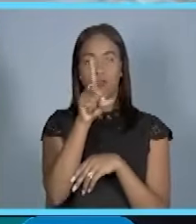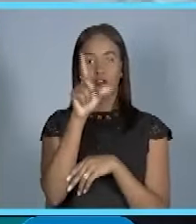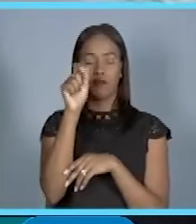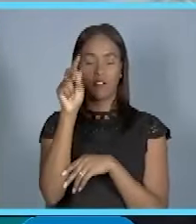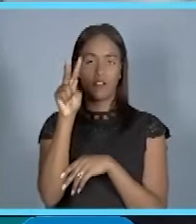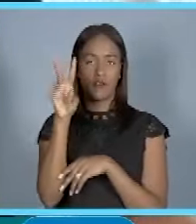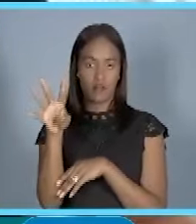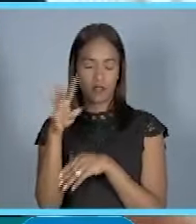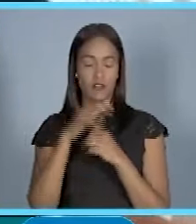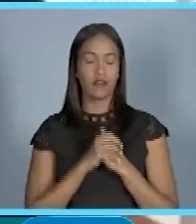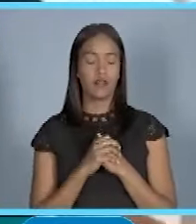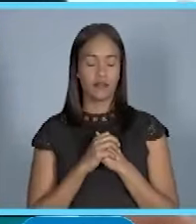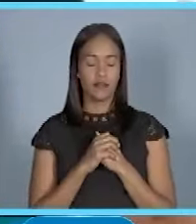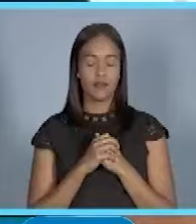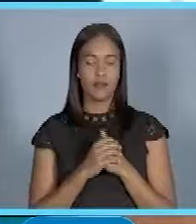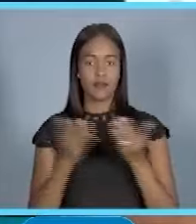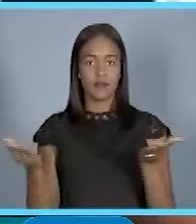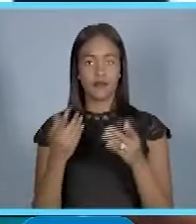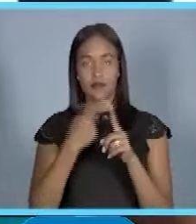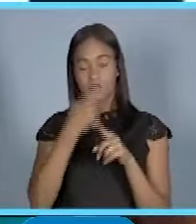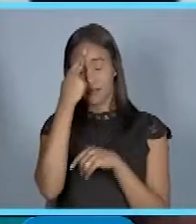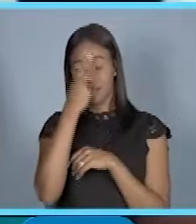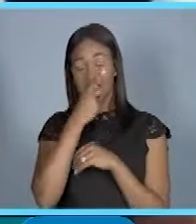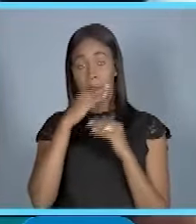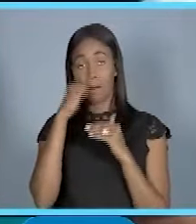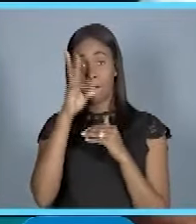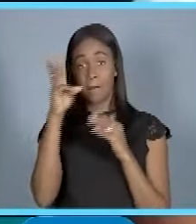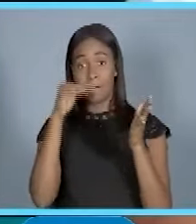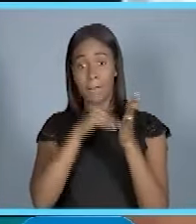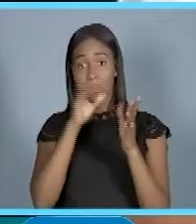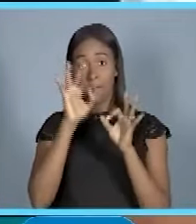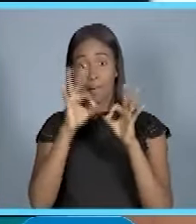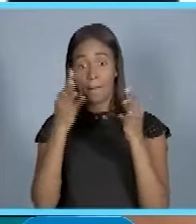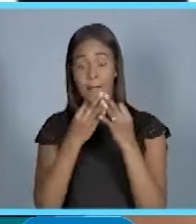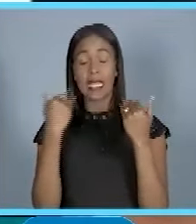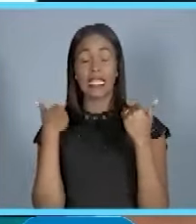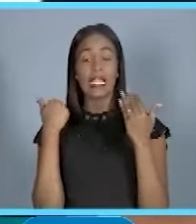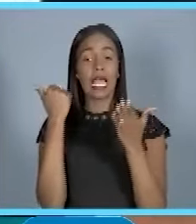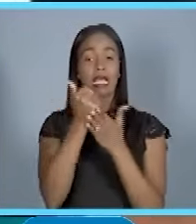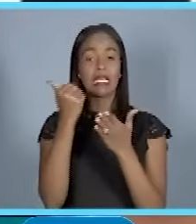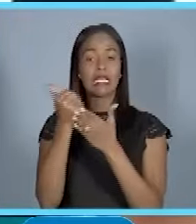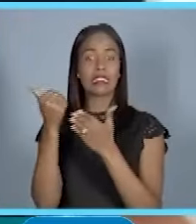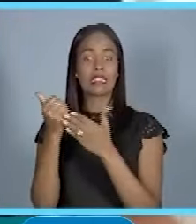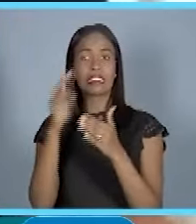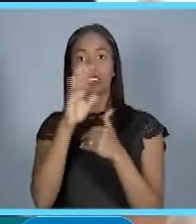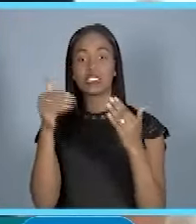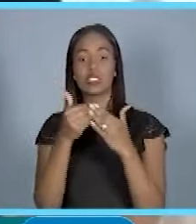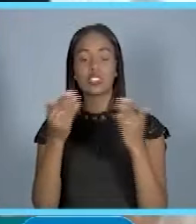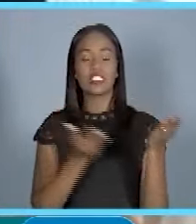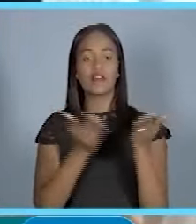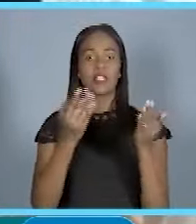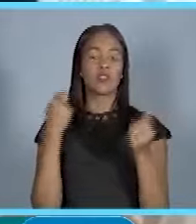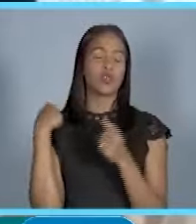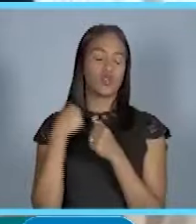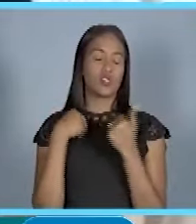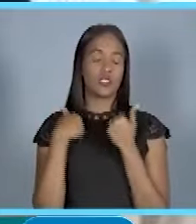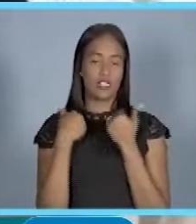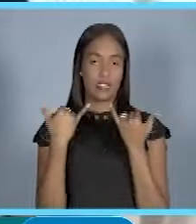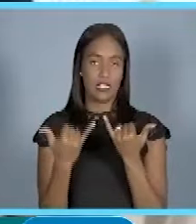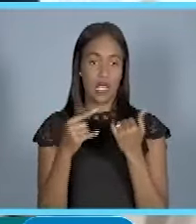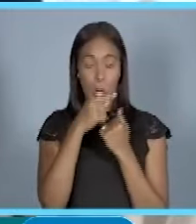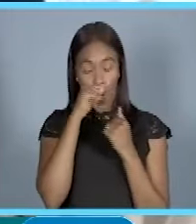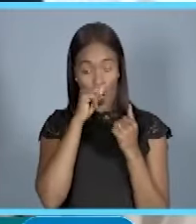2021-2024. En República Dominicana, más de 600.000 familias se benefician todos los días de los servicios que nosotros prestamos a